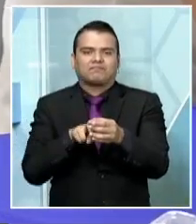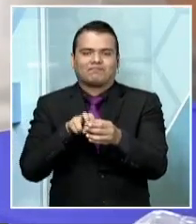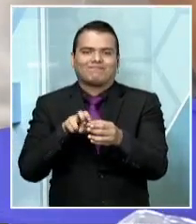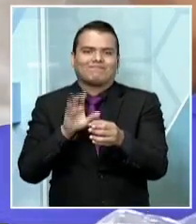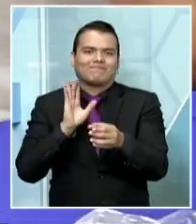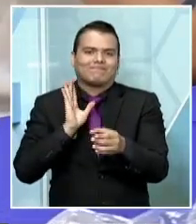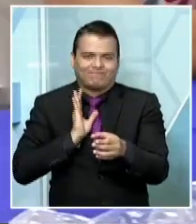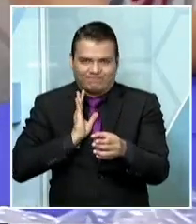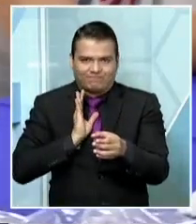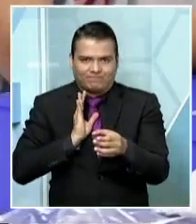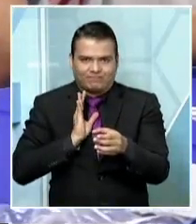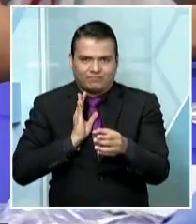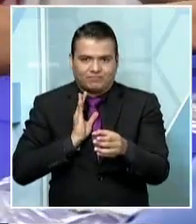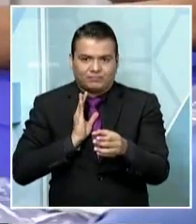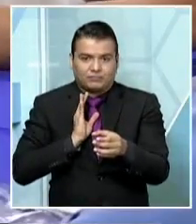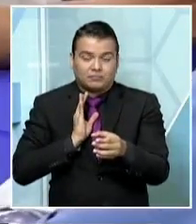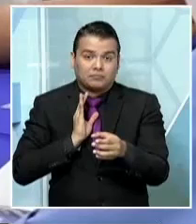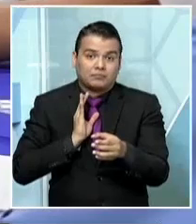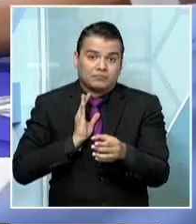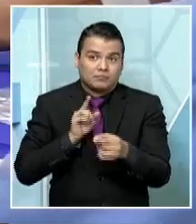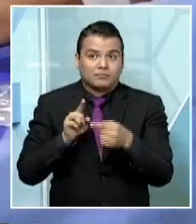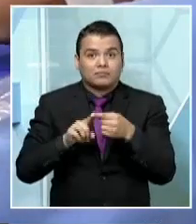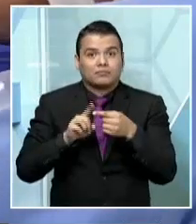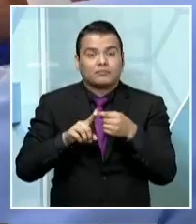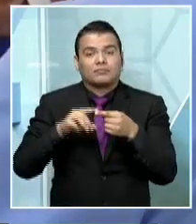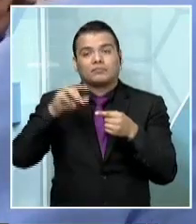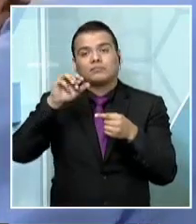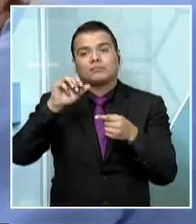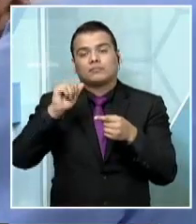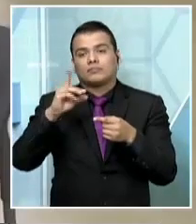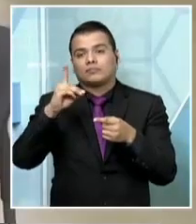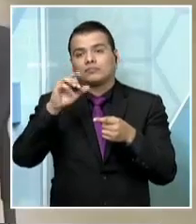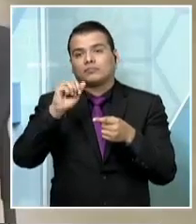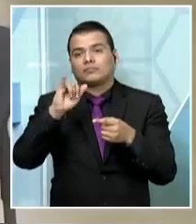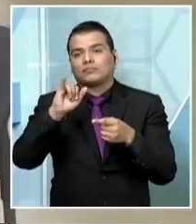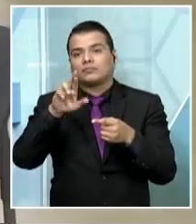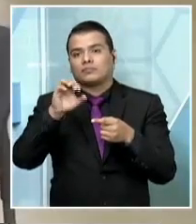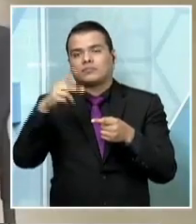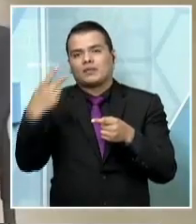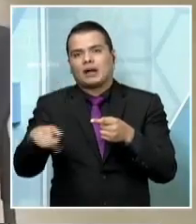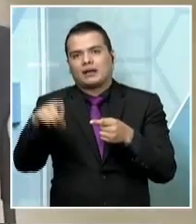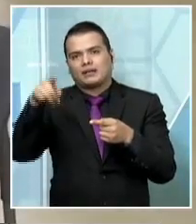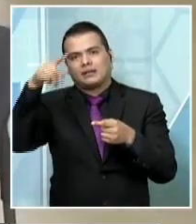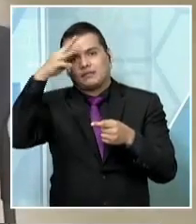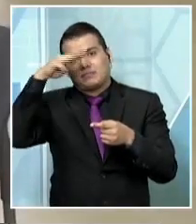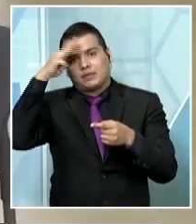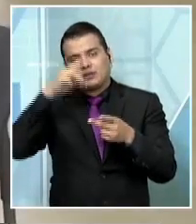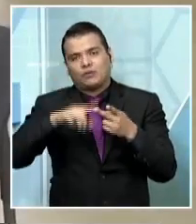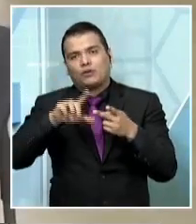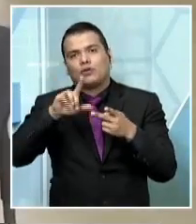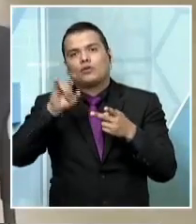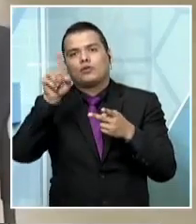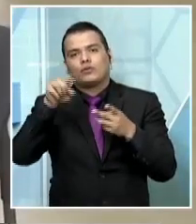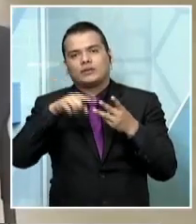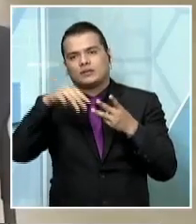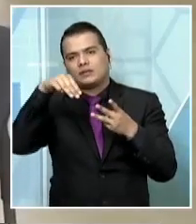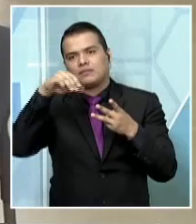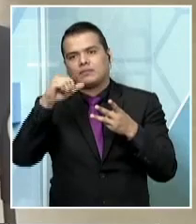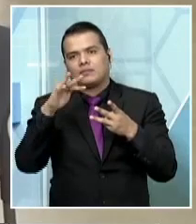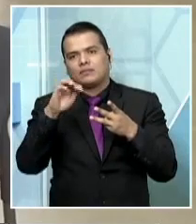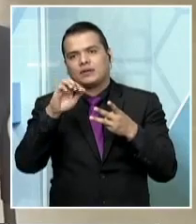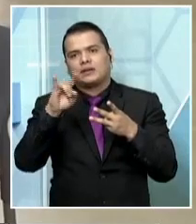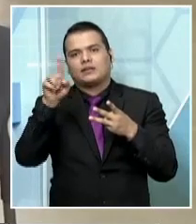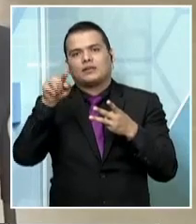del combinado nacional. Entre ellos Jairo Moreno, que se lesionó en el fútbol mexicano, Luis Díaz y Mateo Zuribe,